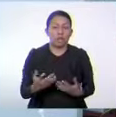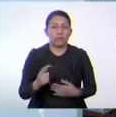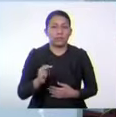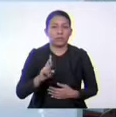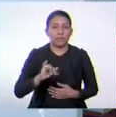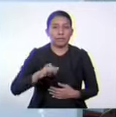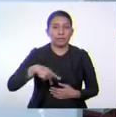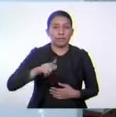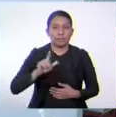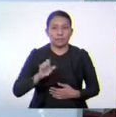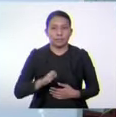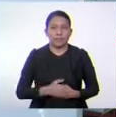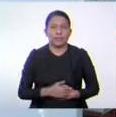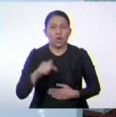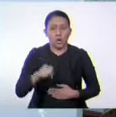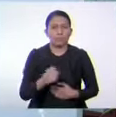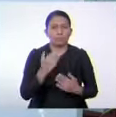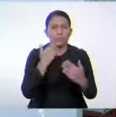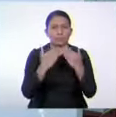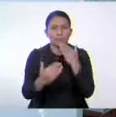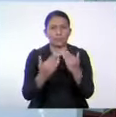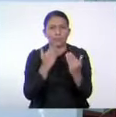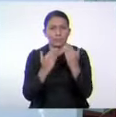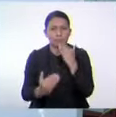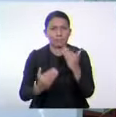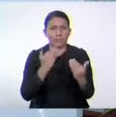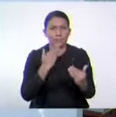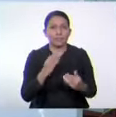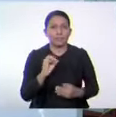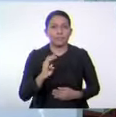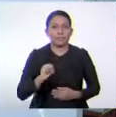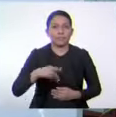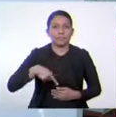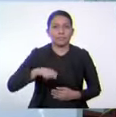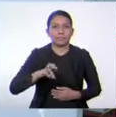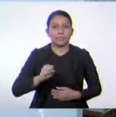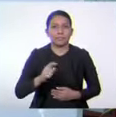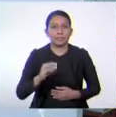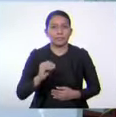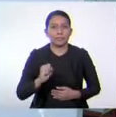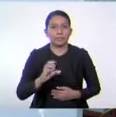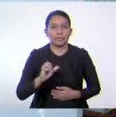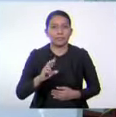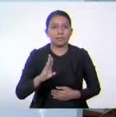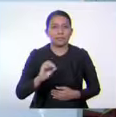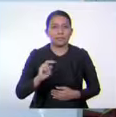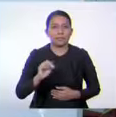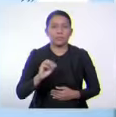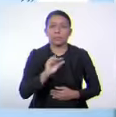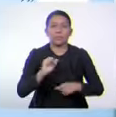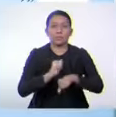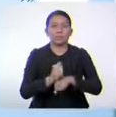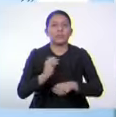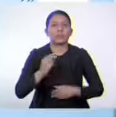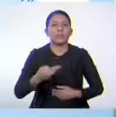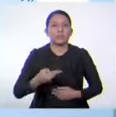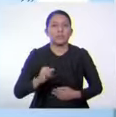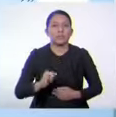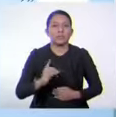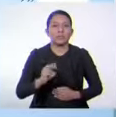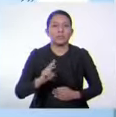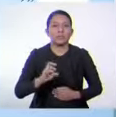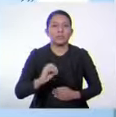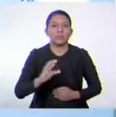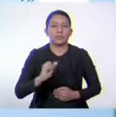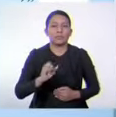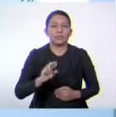ahora vamos a explicar los compuestos de carbono llamados hidrocarburos. Estos compuestos